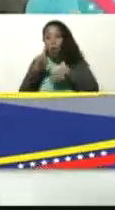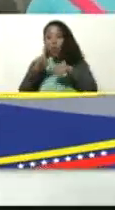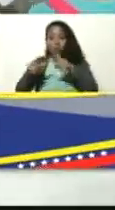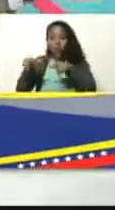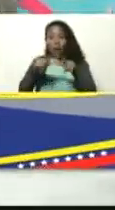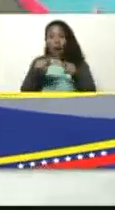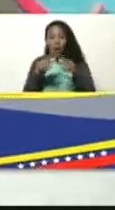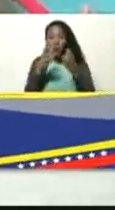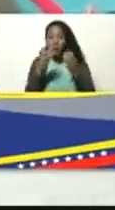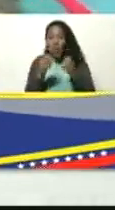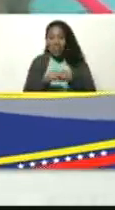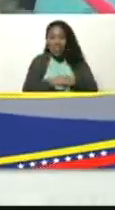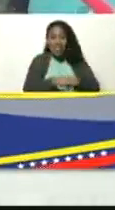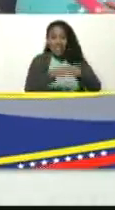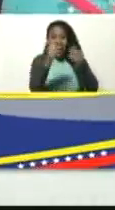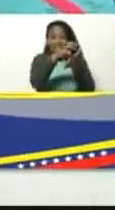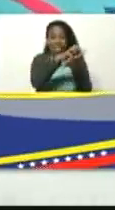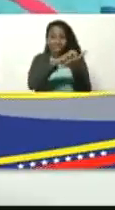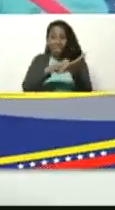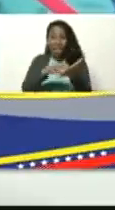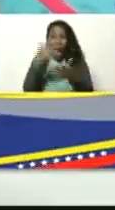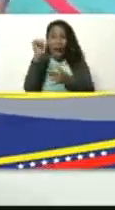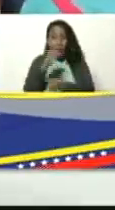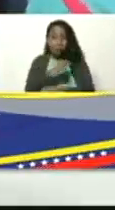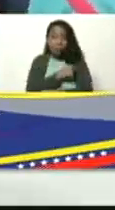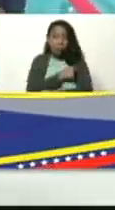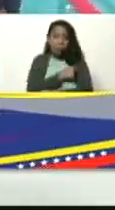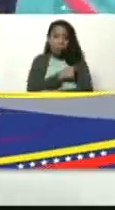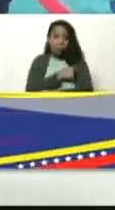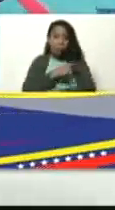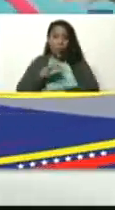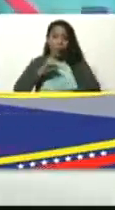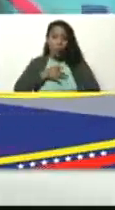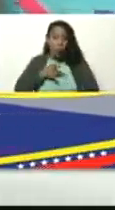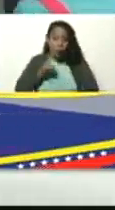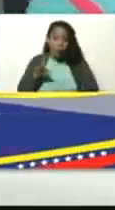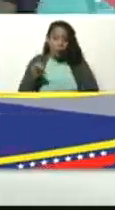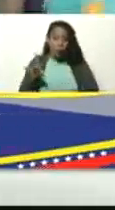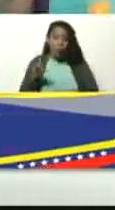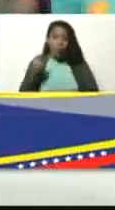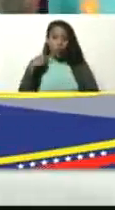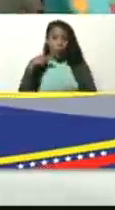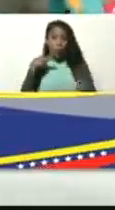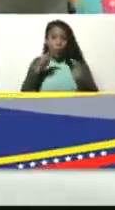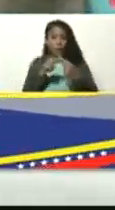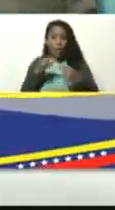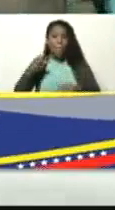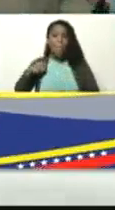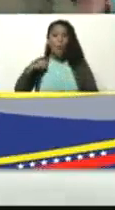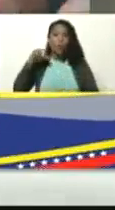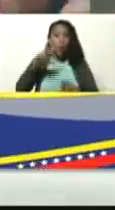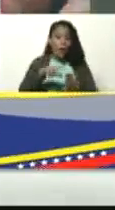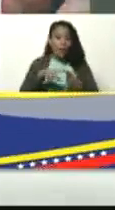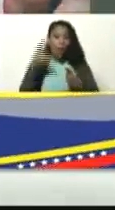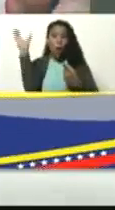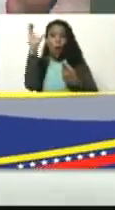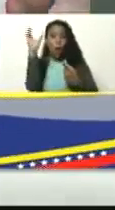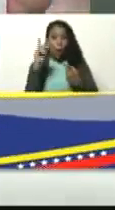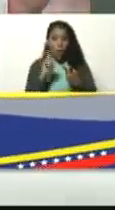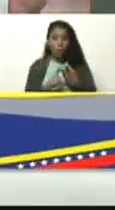desgarrada, donde quedan las heridas. Ahí me encontré con portugueses, con